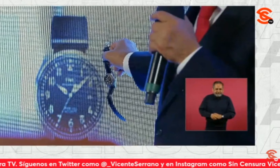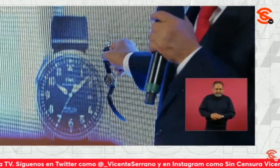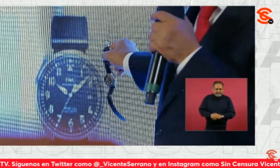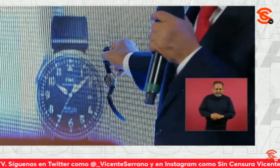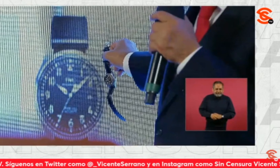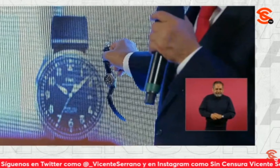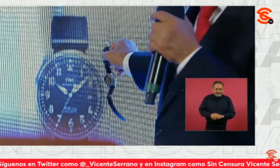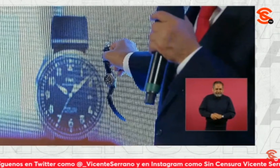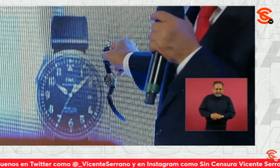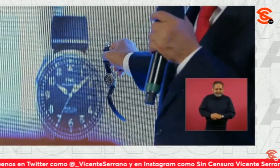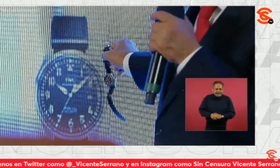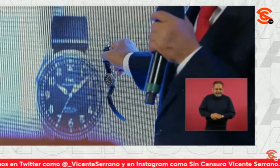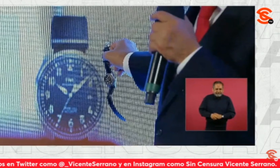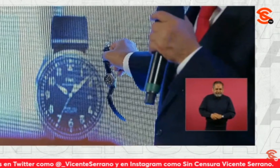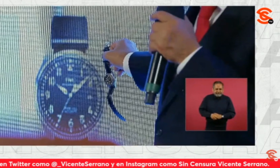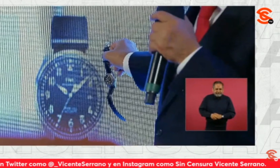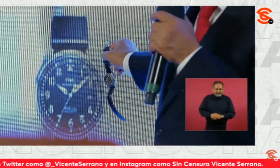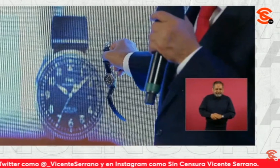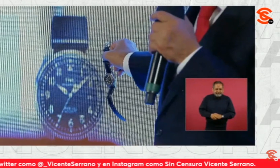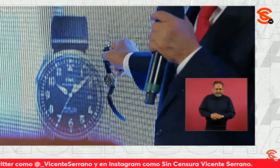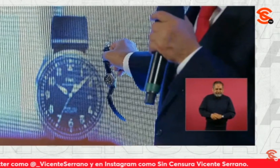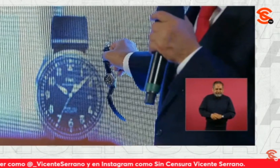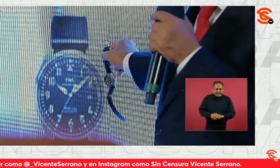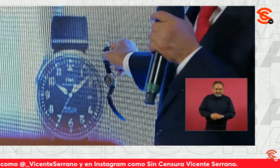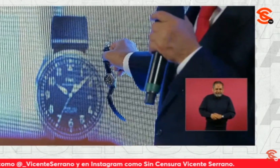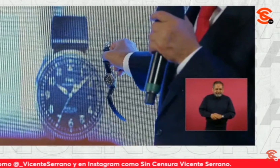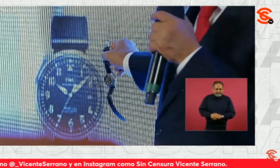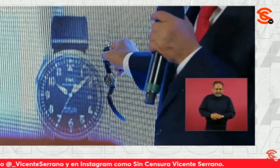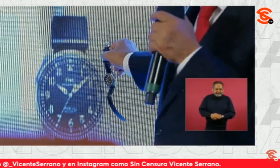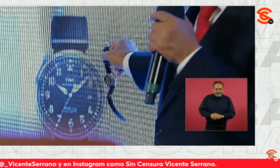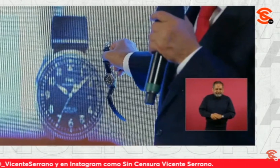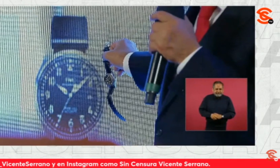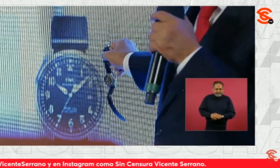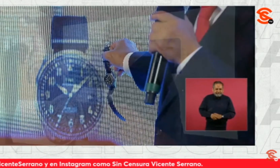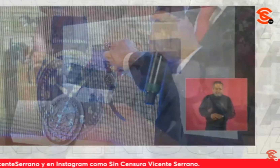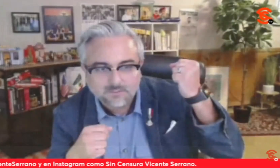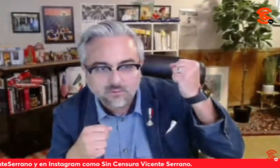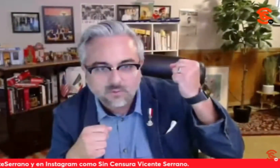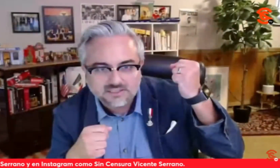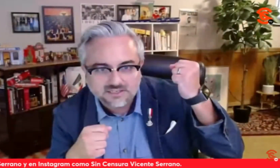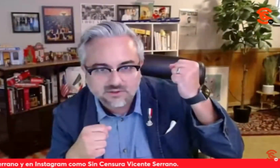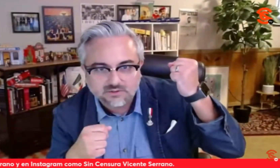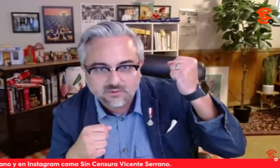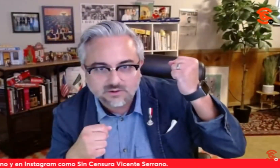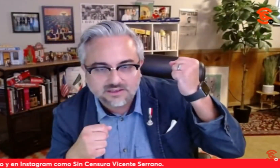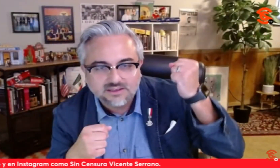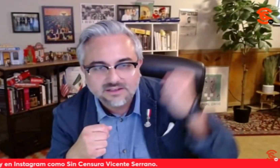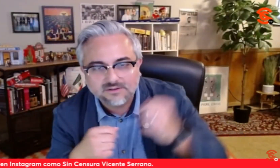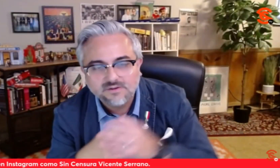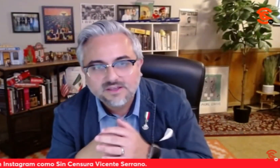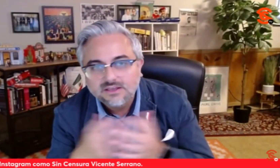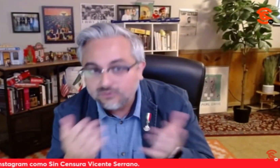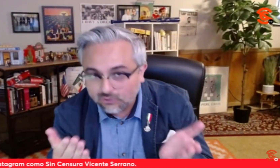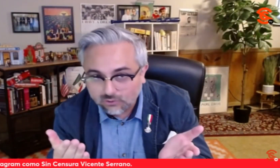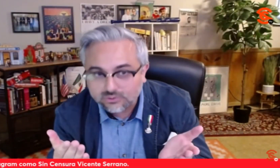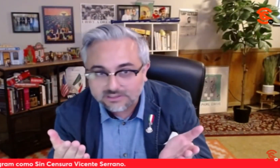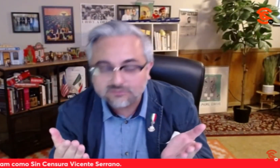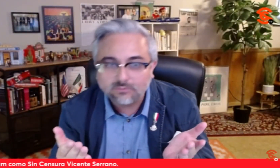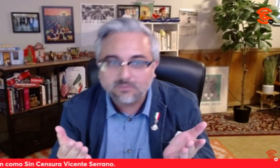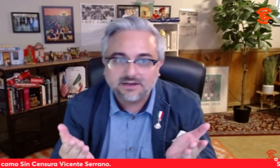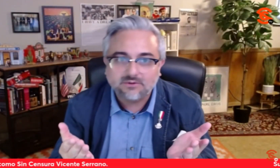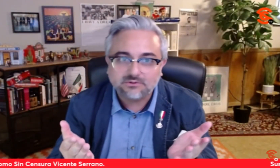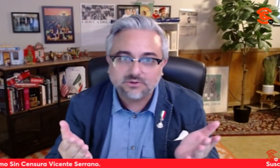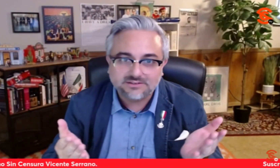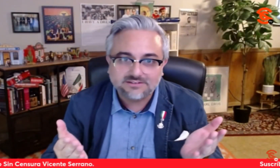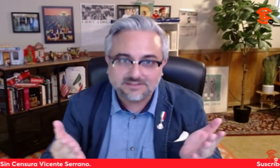y todo del relojín. Hasta el mío cuesta más caro, este es el más barato de los Apple Watch que yo traigo aquí, ¿no? Yo lo